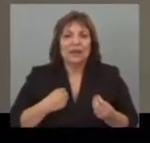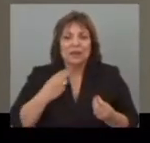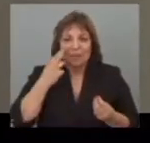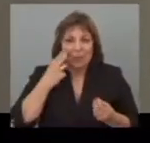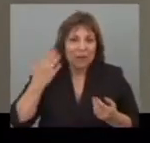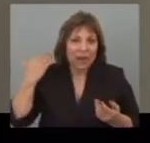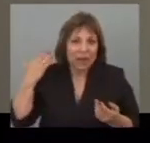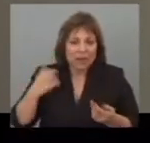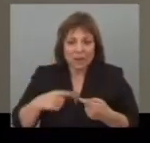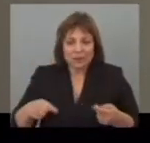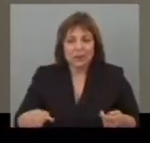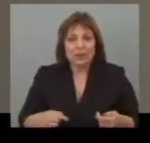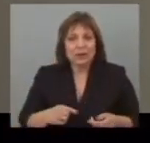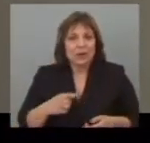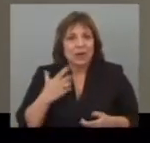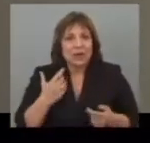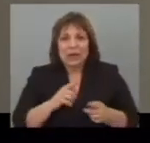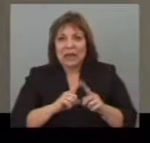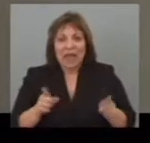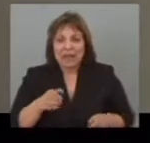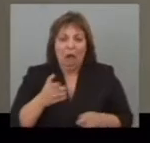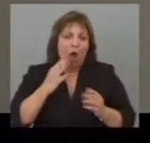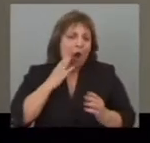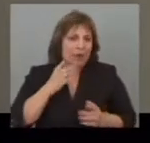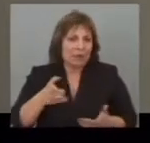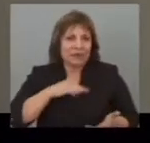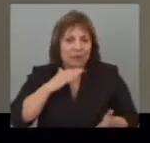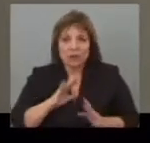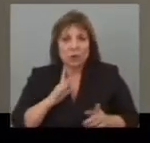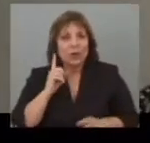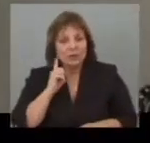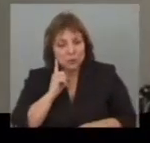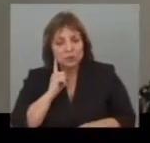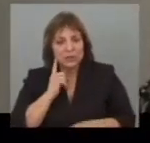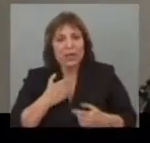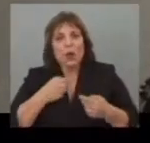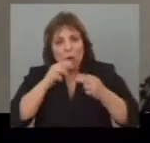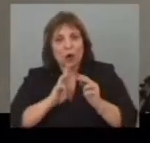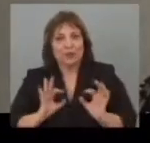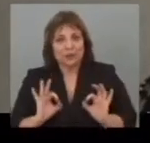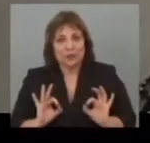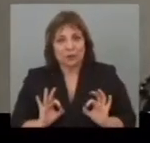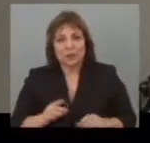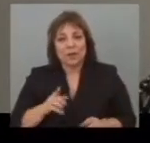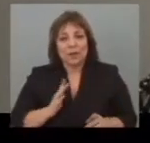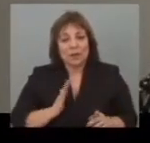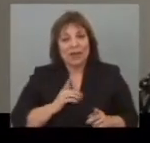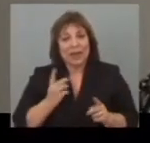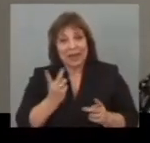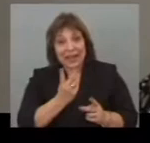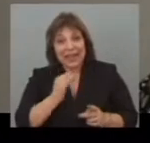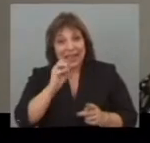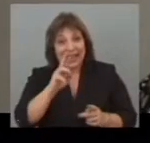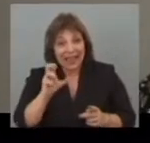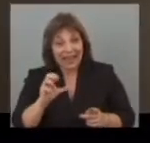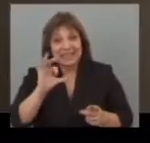pasado y que nadie te juzga. Que te escuchan. Silvia e Irene son mujeres de negro que se unieron al